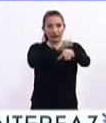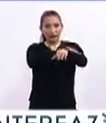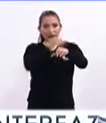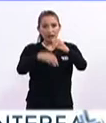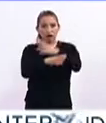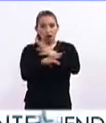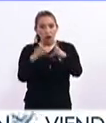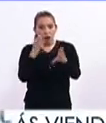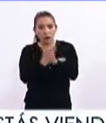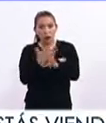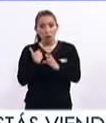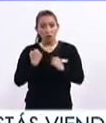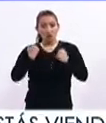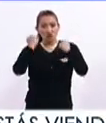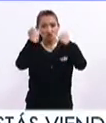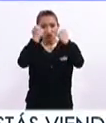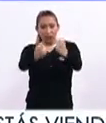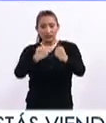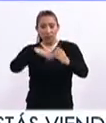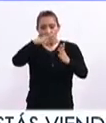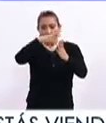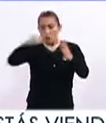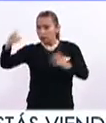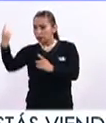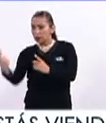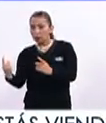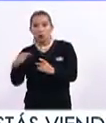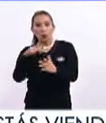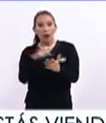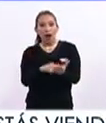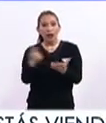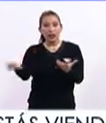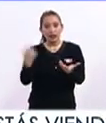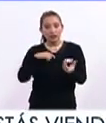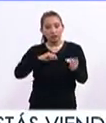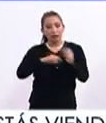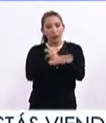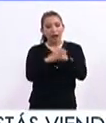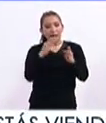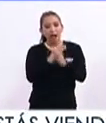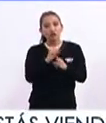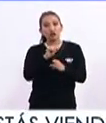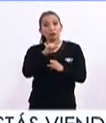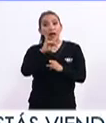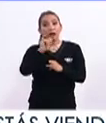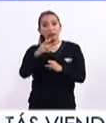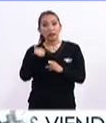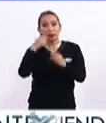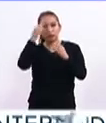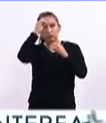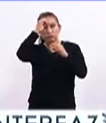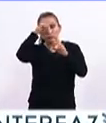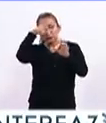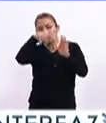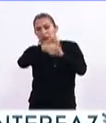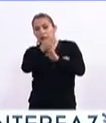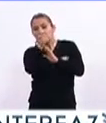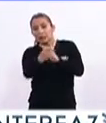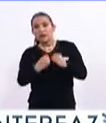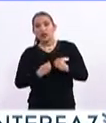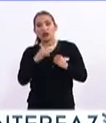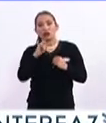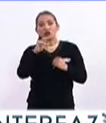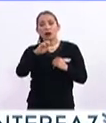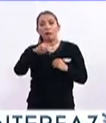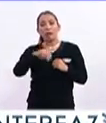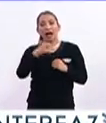materia, fuerza sobrehumana, teletransportación, manipulación de materia a nivel subatómico y total clarividencia, dando vida al